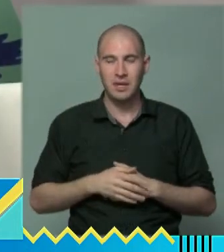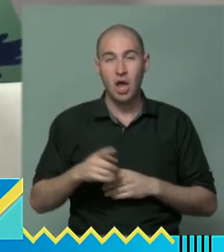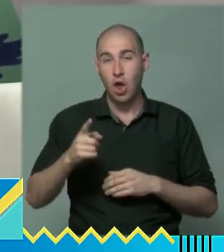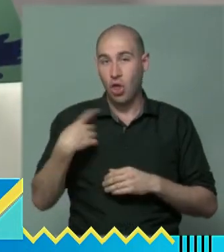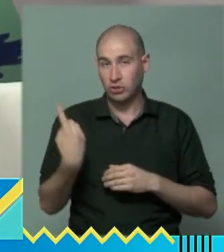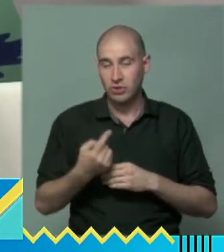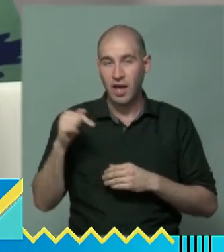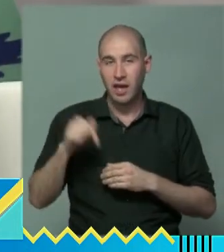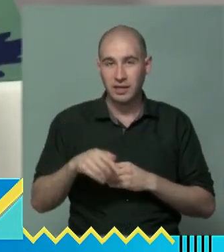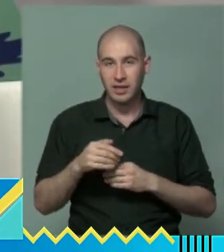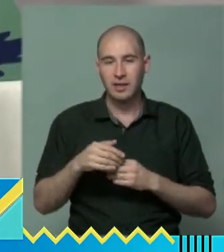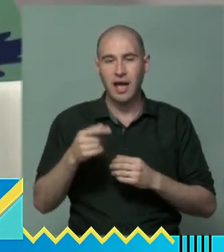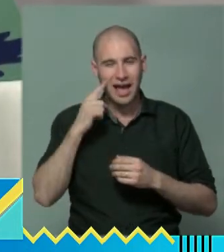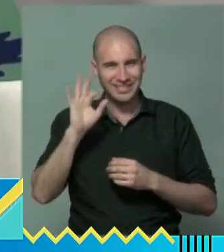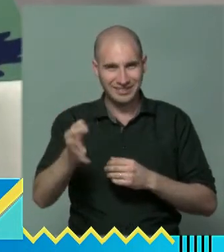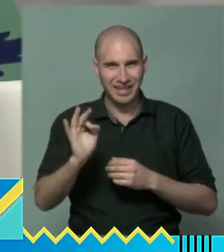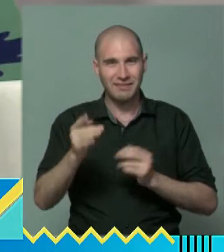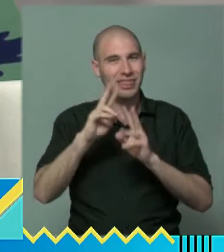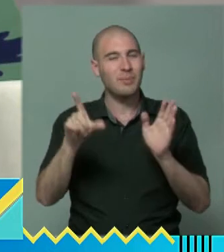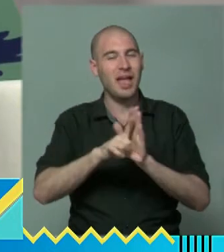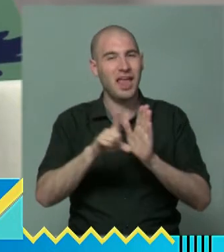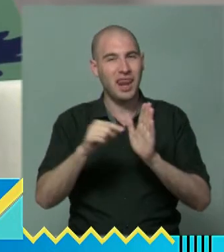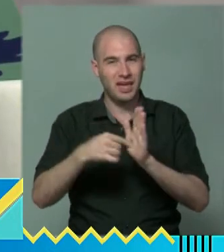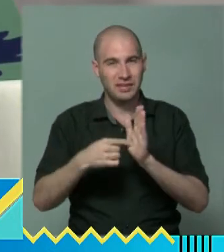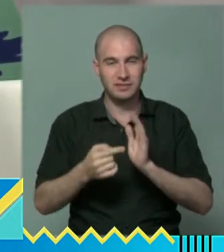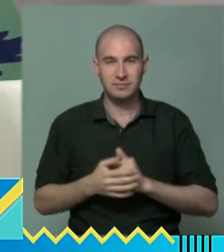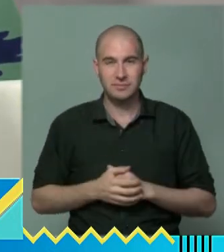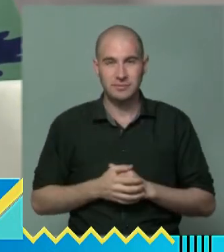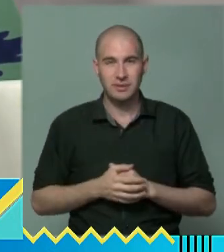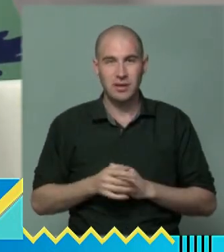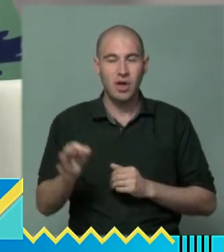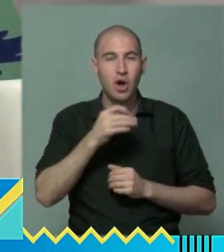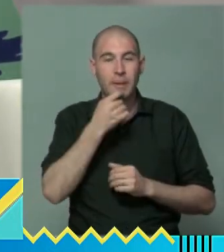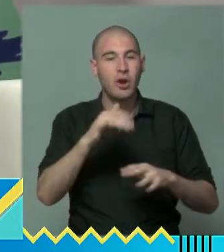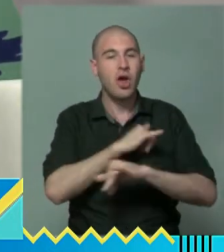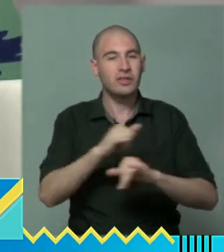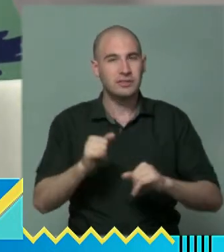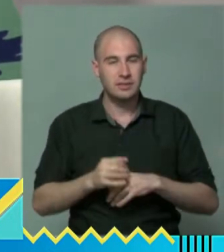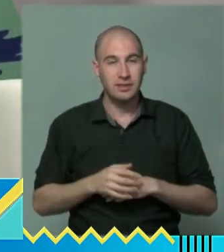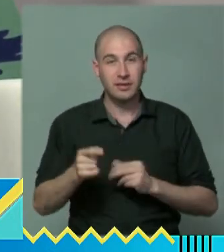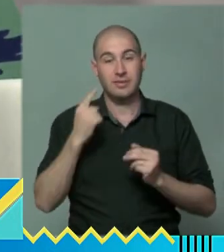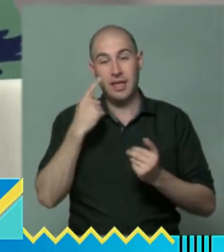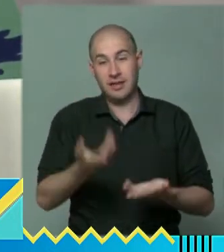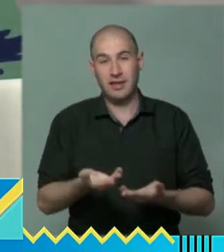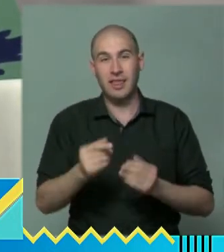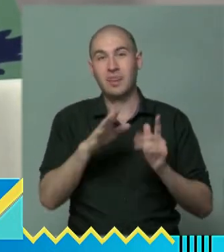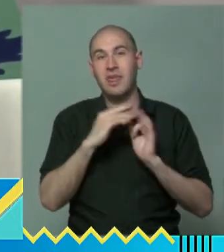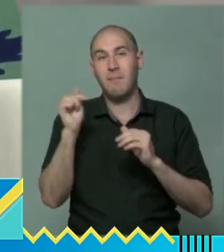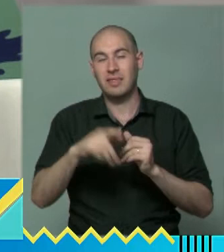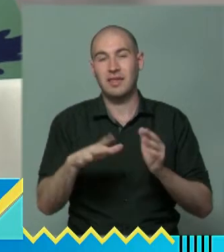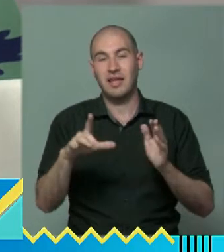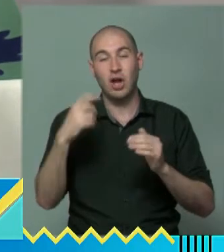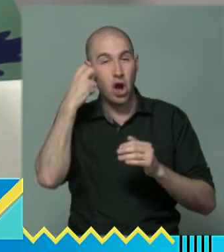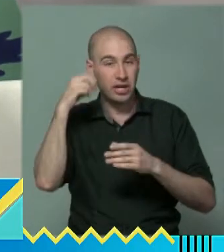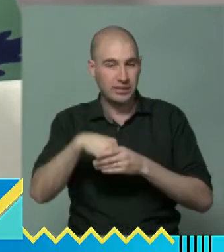Nosotros, al ponernos un poco, empaparnos ahora con la ley y ver un poco las noticias, era eso lo que decían en el debate parlamentario.